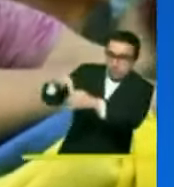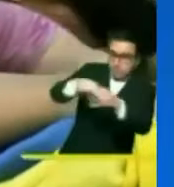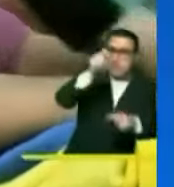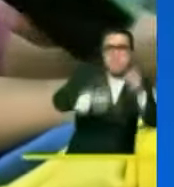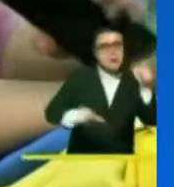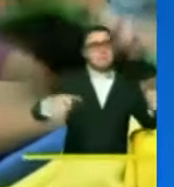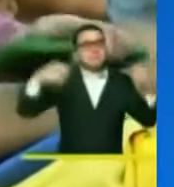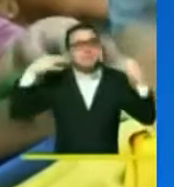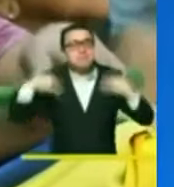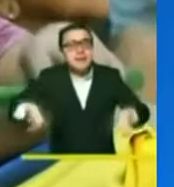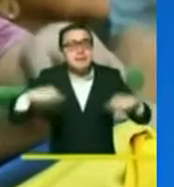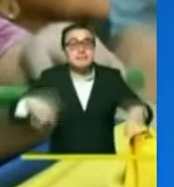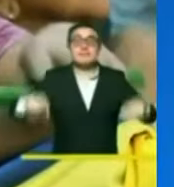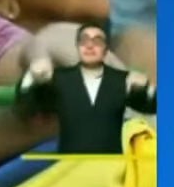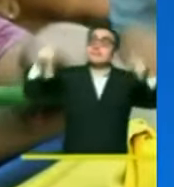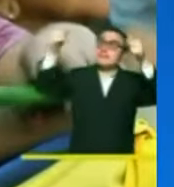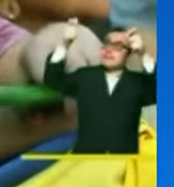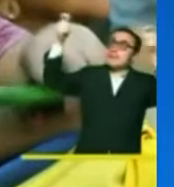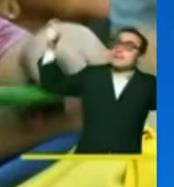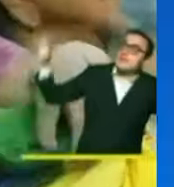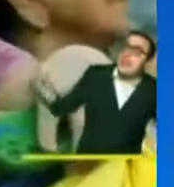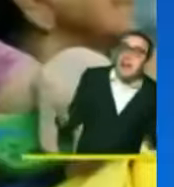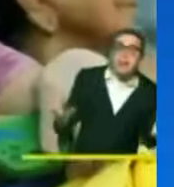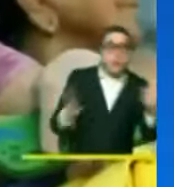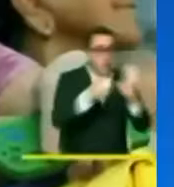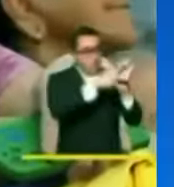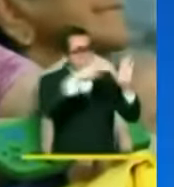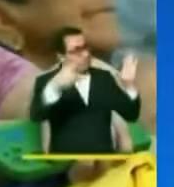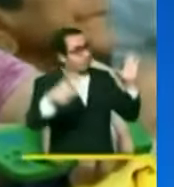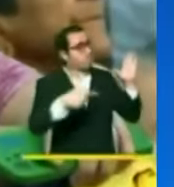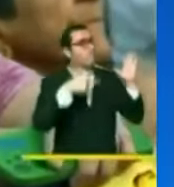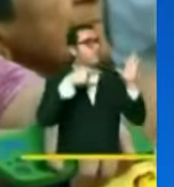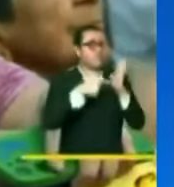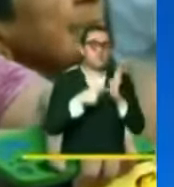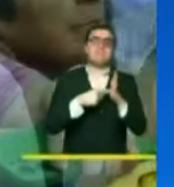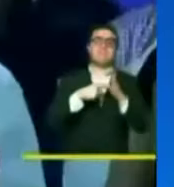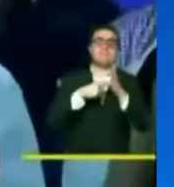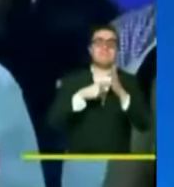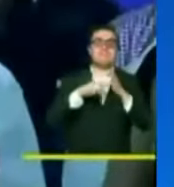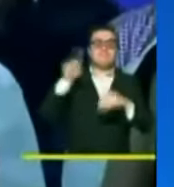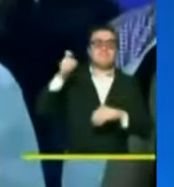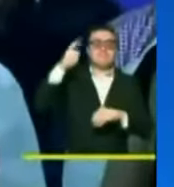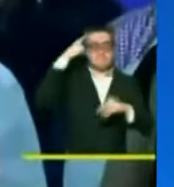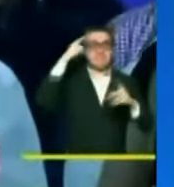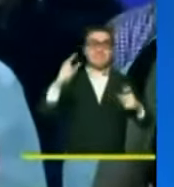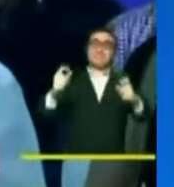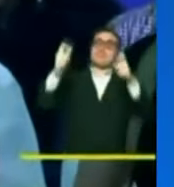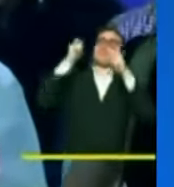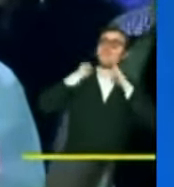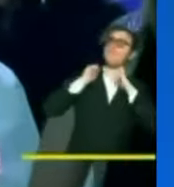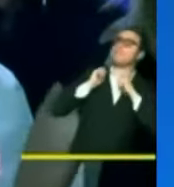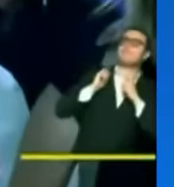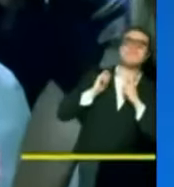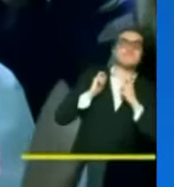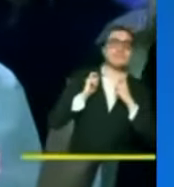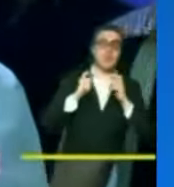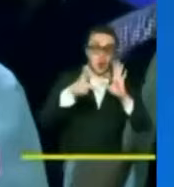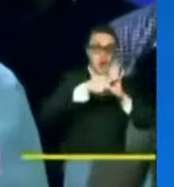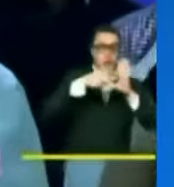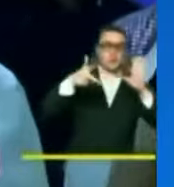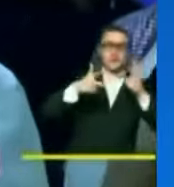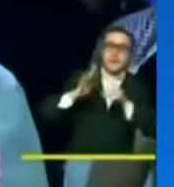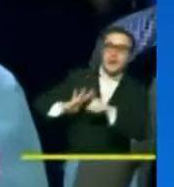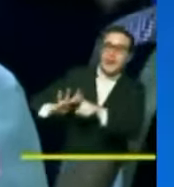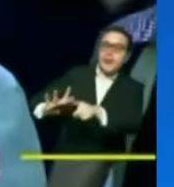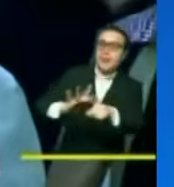sucediendo es es es esa dualidad que menciona Pedro que no se entiende y que creo que le hace daño un poquito a al